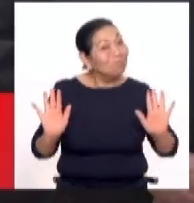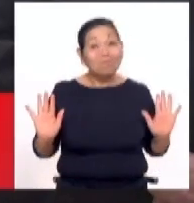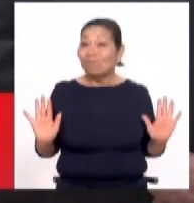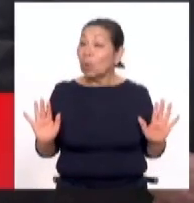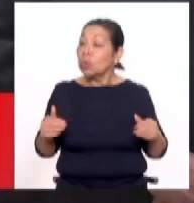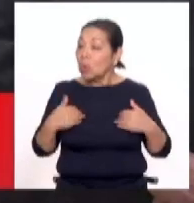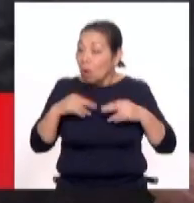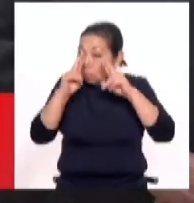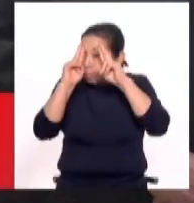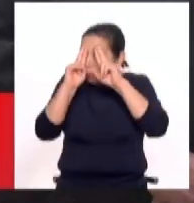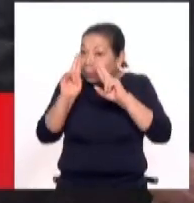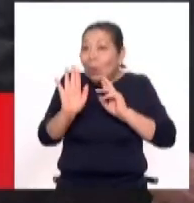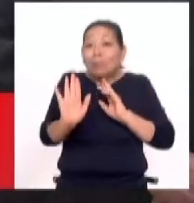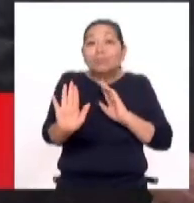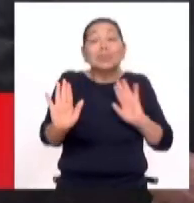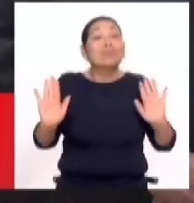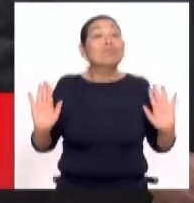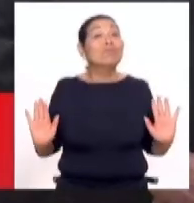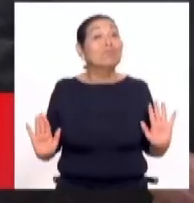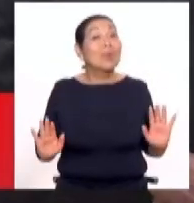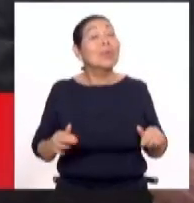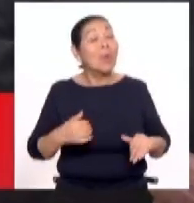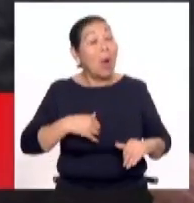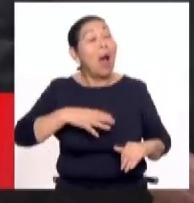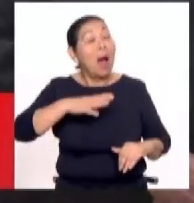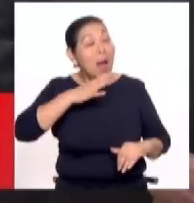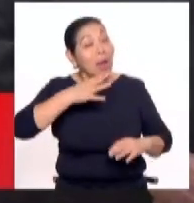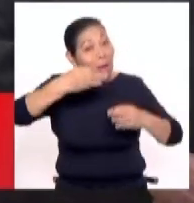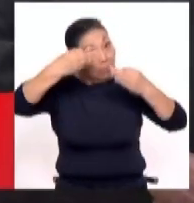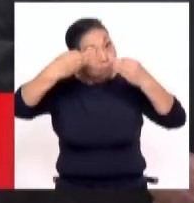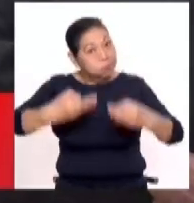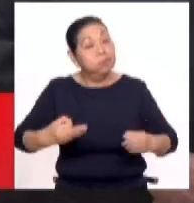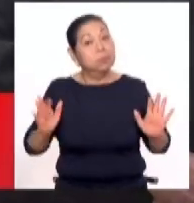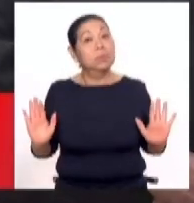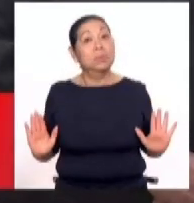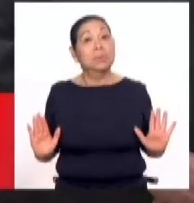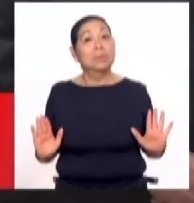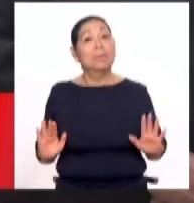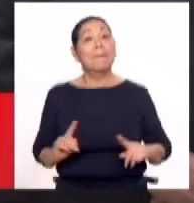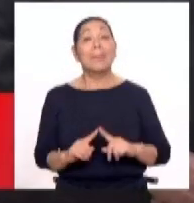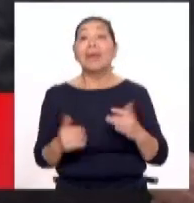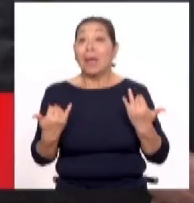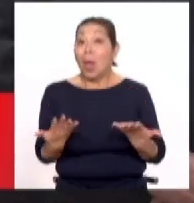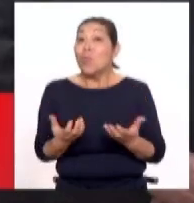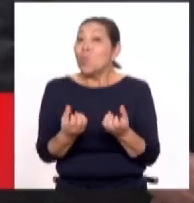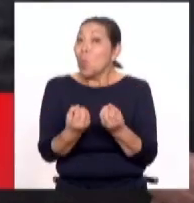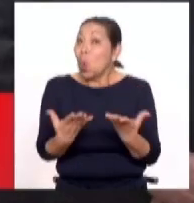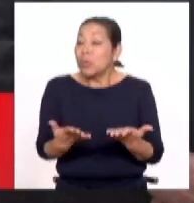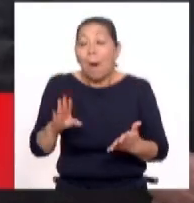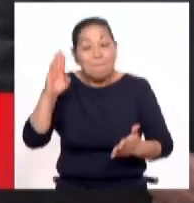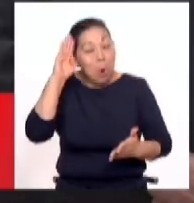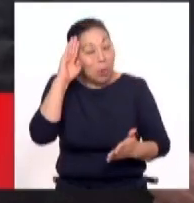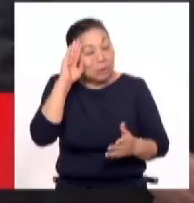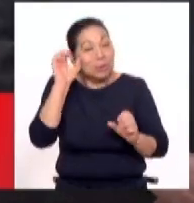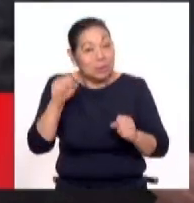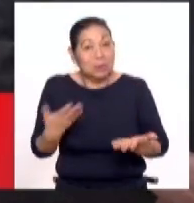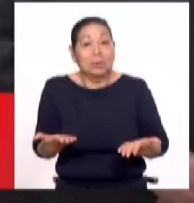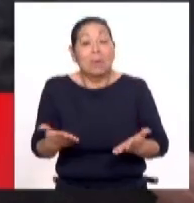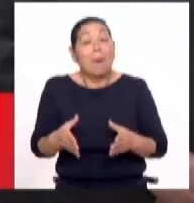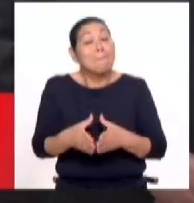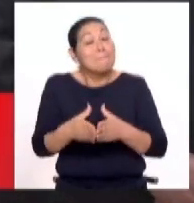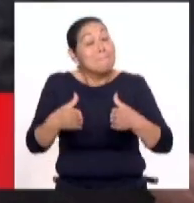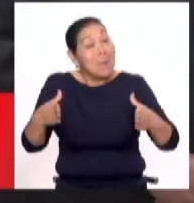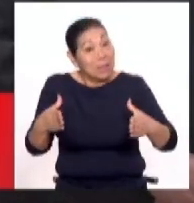sí respeto. Y tengo que afirmar que hay muchísimos policías y que son la